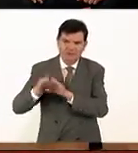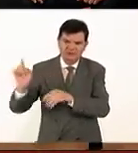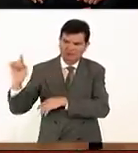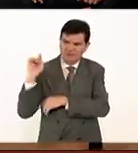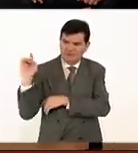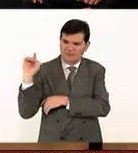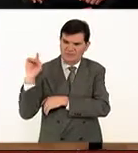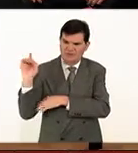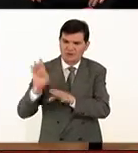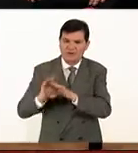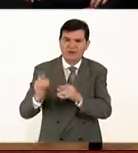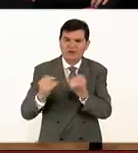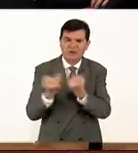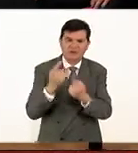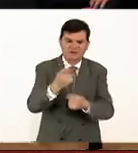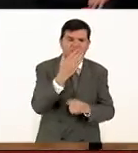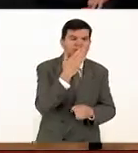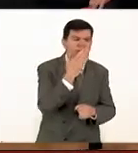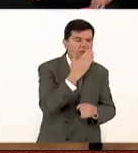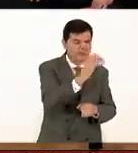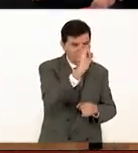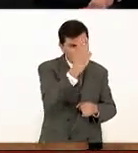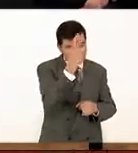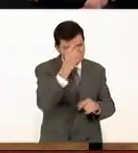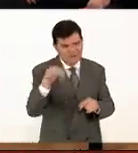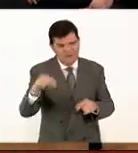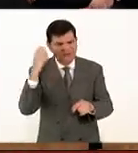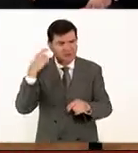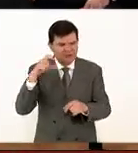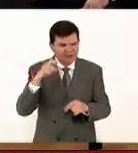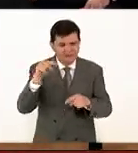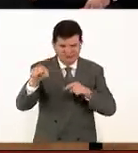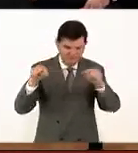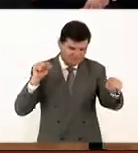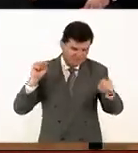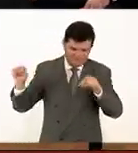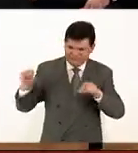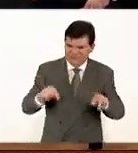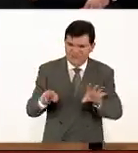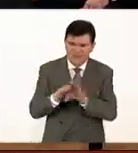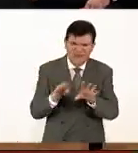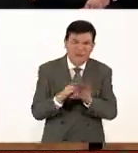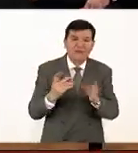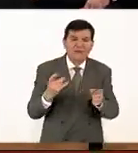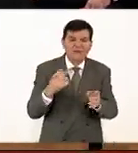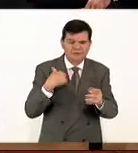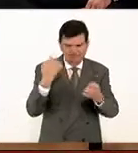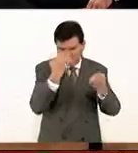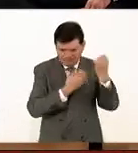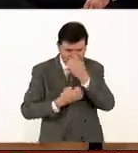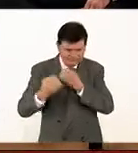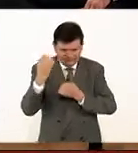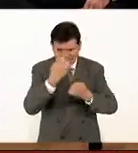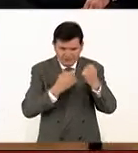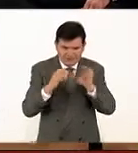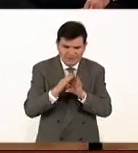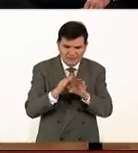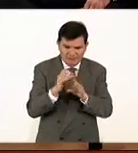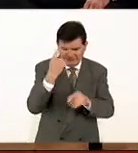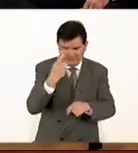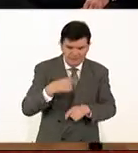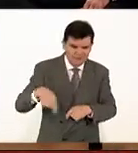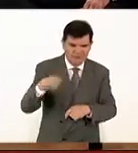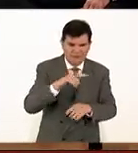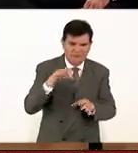domingo pasado, otra cosa es lo que pasa en Sonora, San Luis, Querétaro. Me parece que en términos de análisis, para nosotros es de